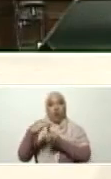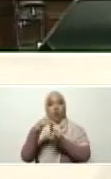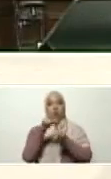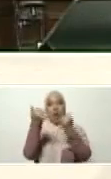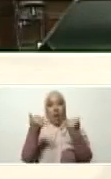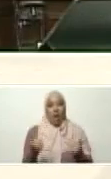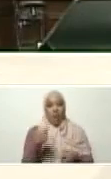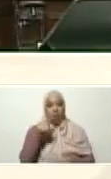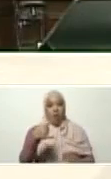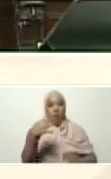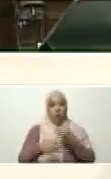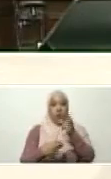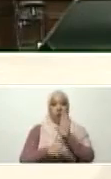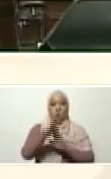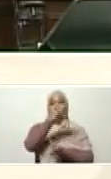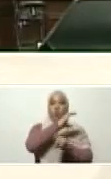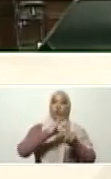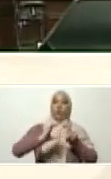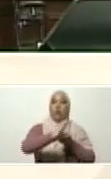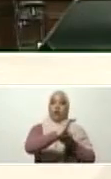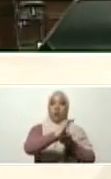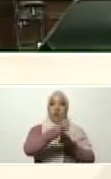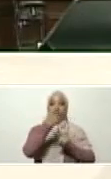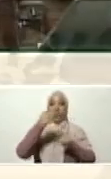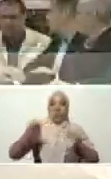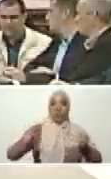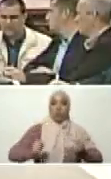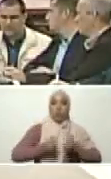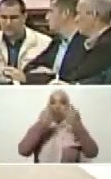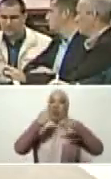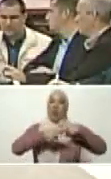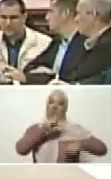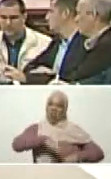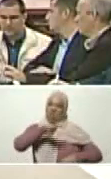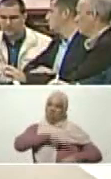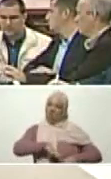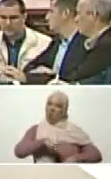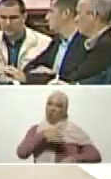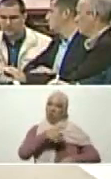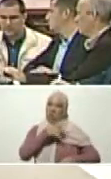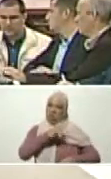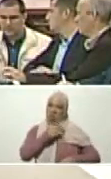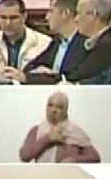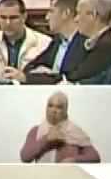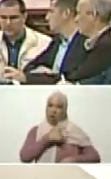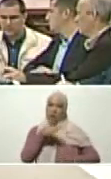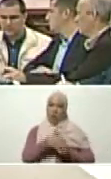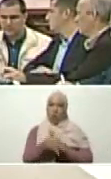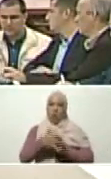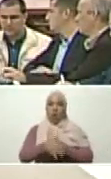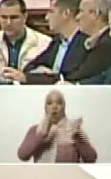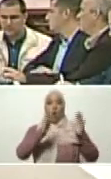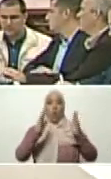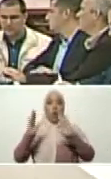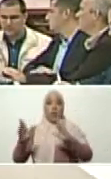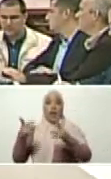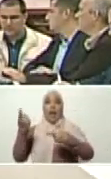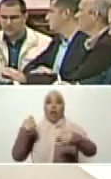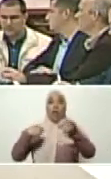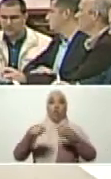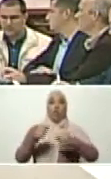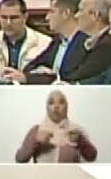potencialidad cultural, espiritual, social, política, organizativa y económica. Lo económico